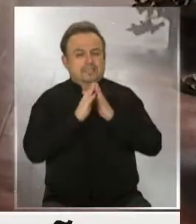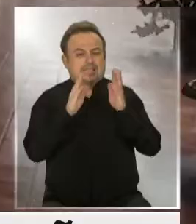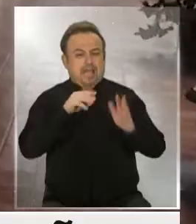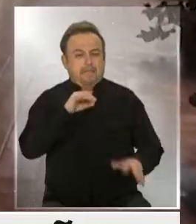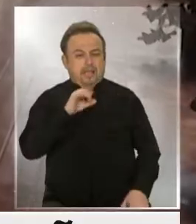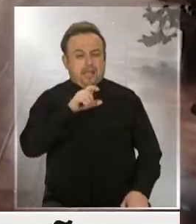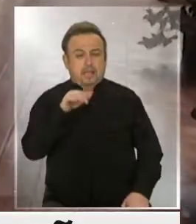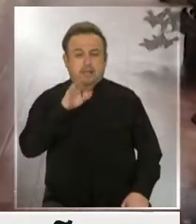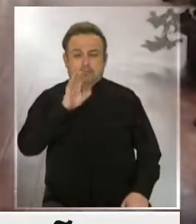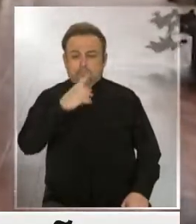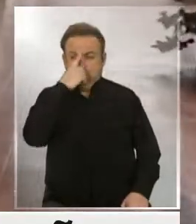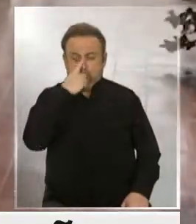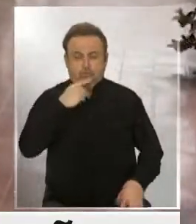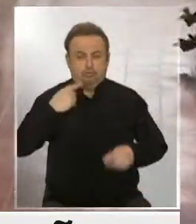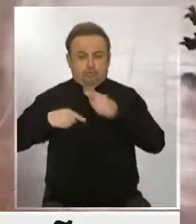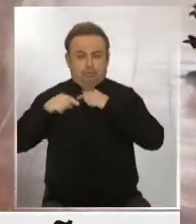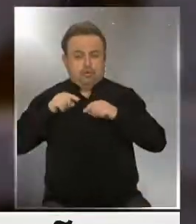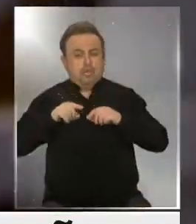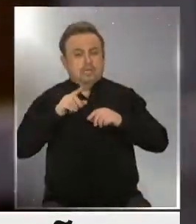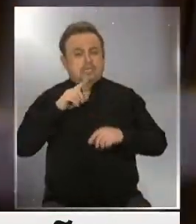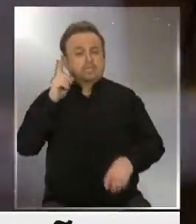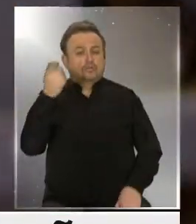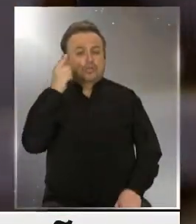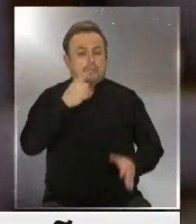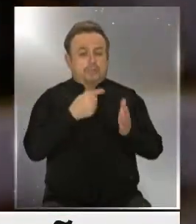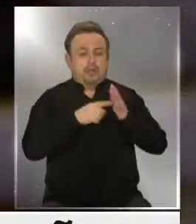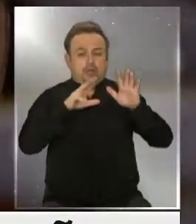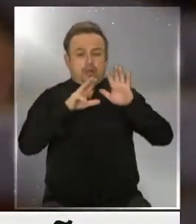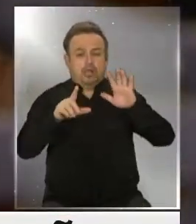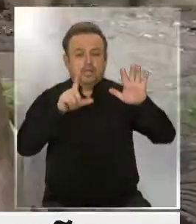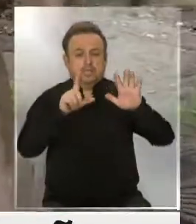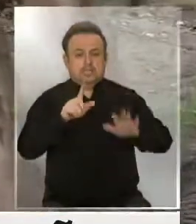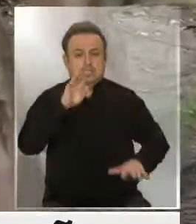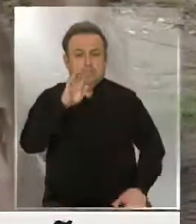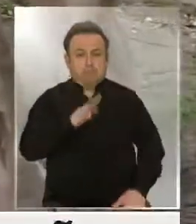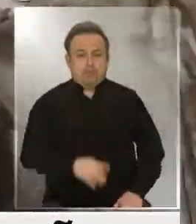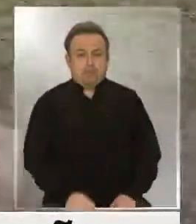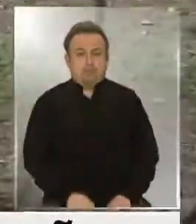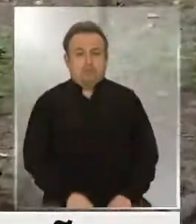fue declarada Monumento Histórico Nacional en 1974.